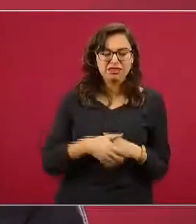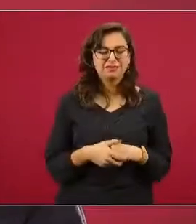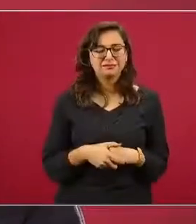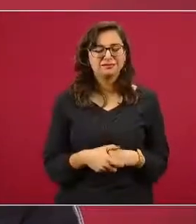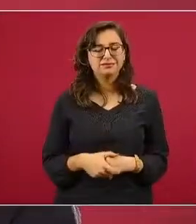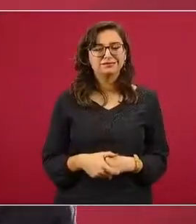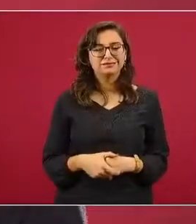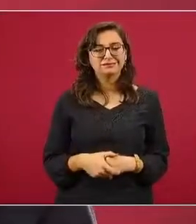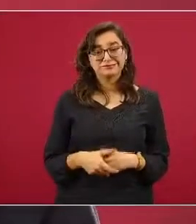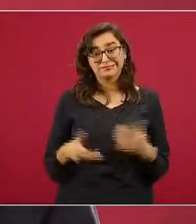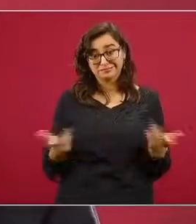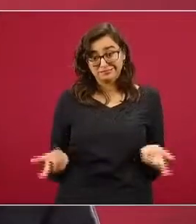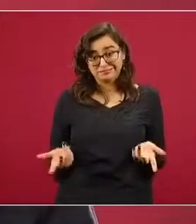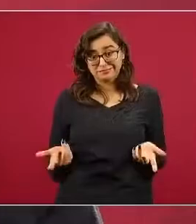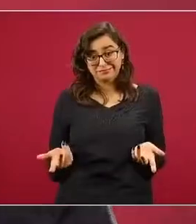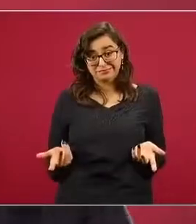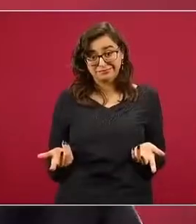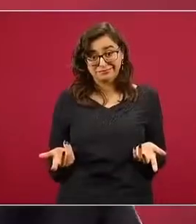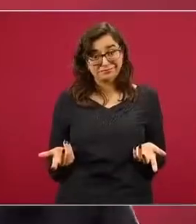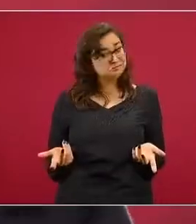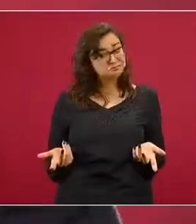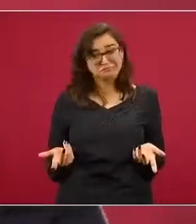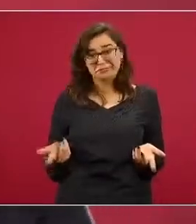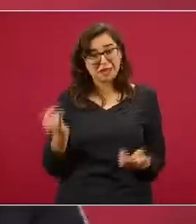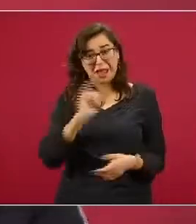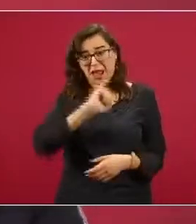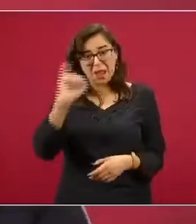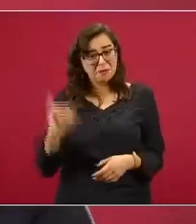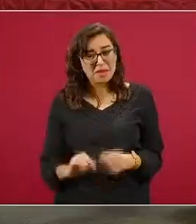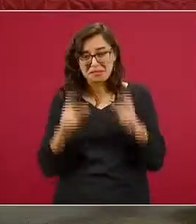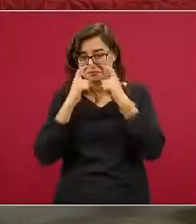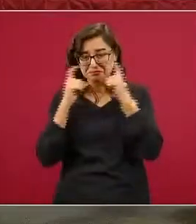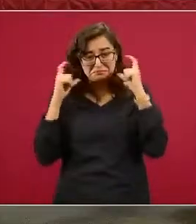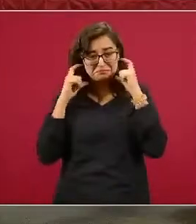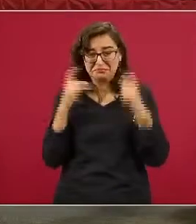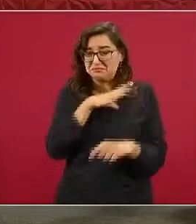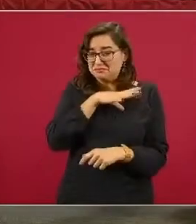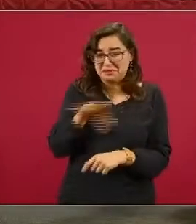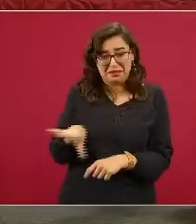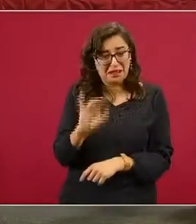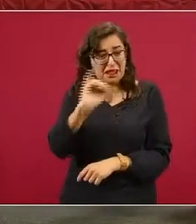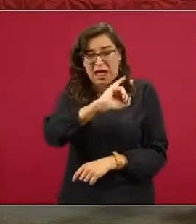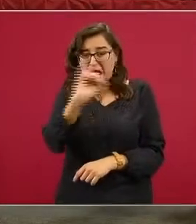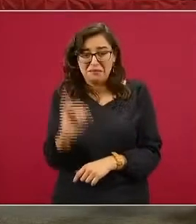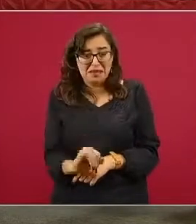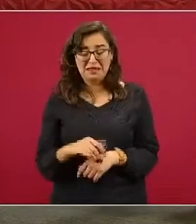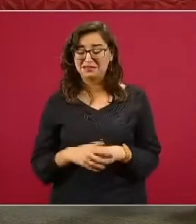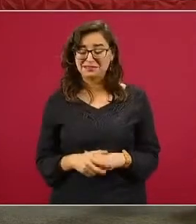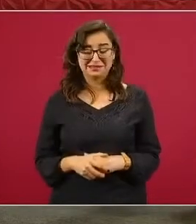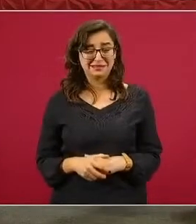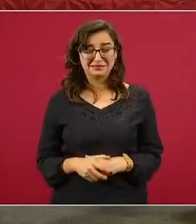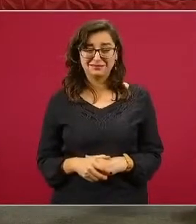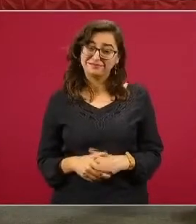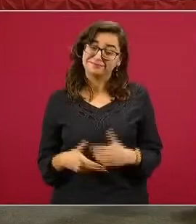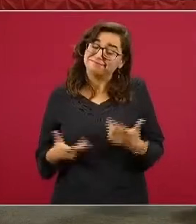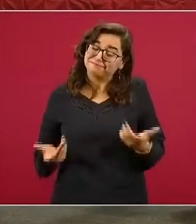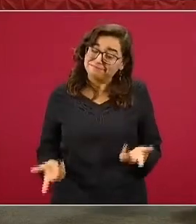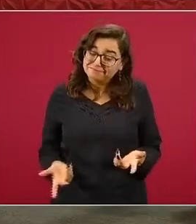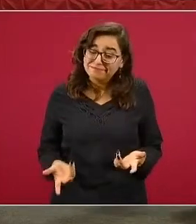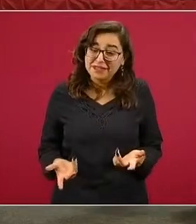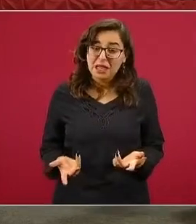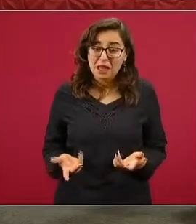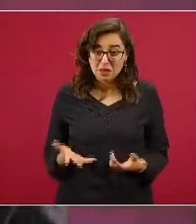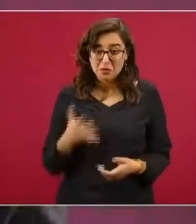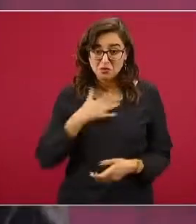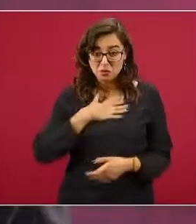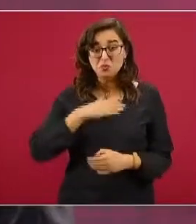ese capítulo es que hay un desprecio al cubrebocas, cuando nunca ha habido un desprecio al cubrebocas por parte del Gobierno de México, ¿no? En resumen, mi apreciación de este libro